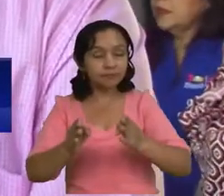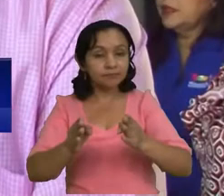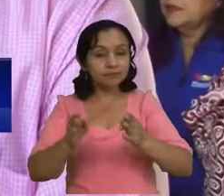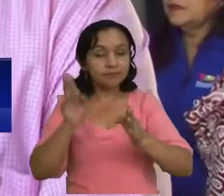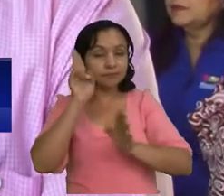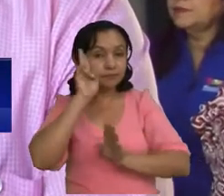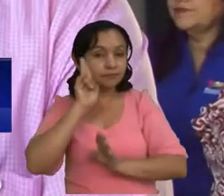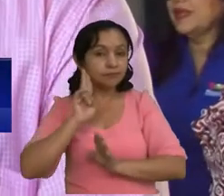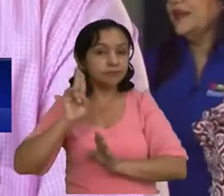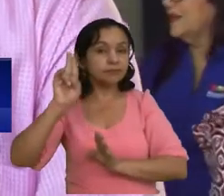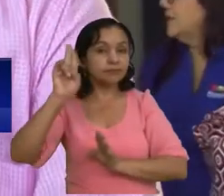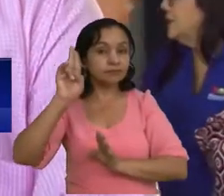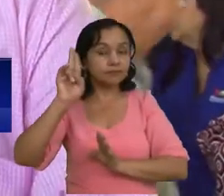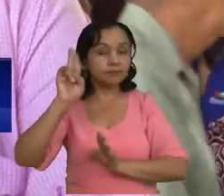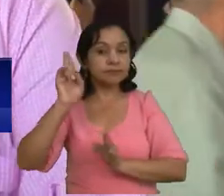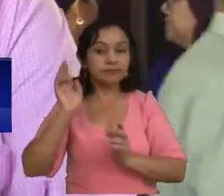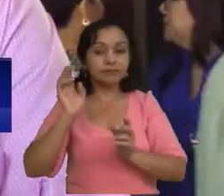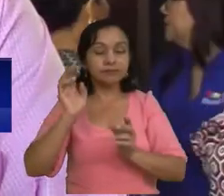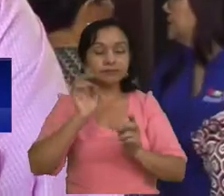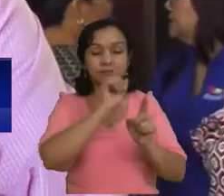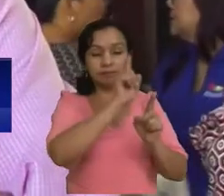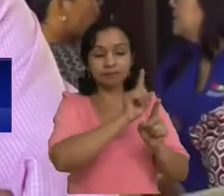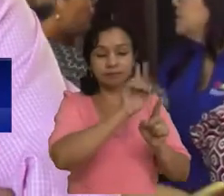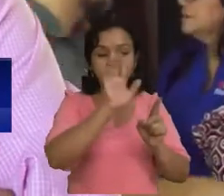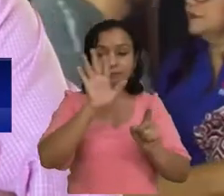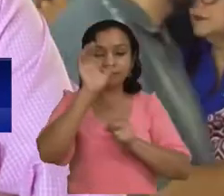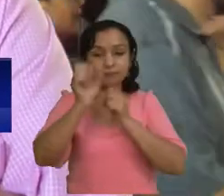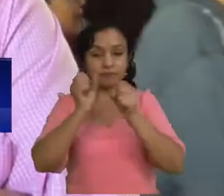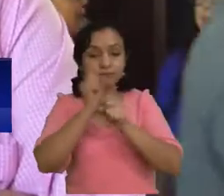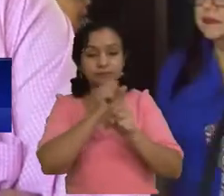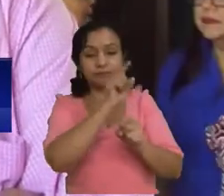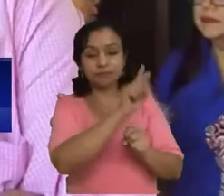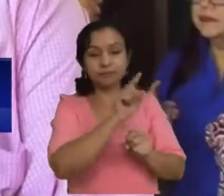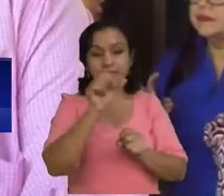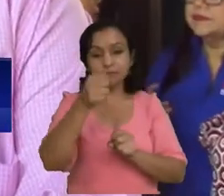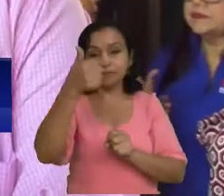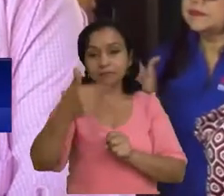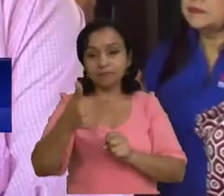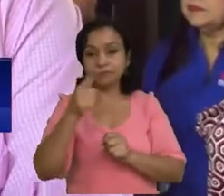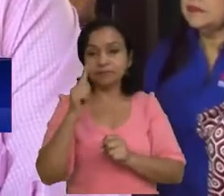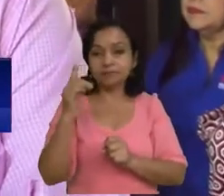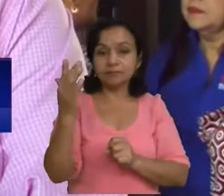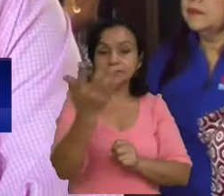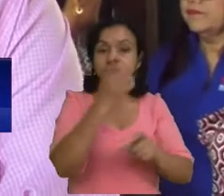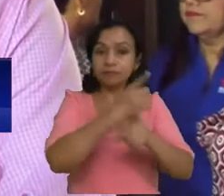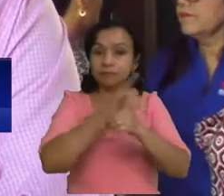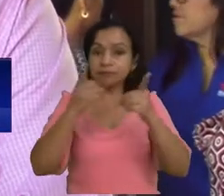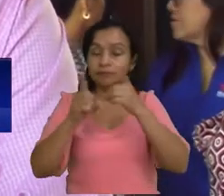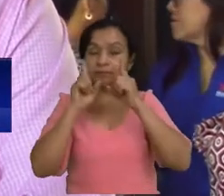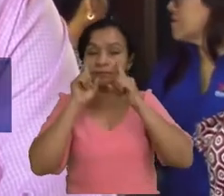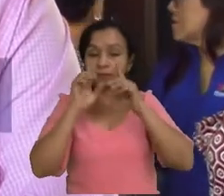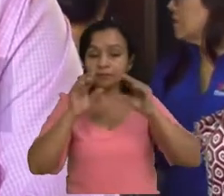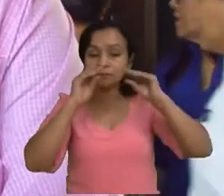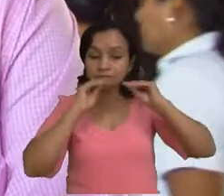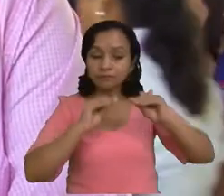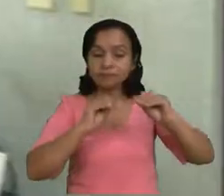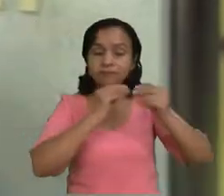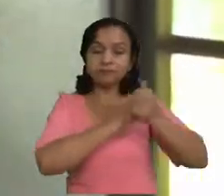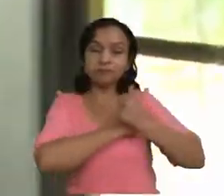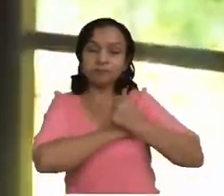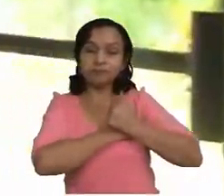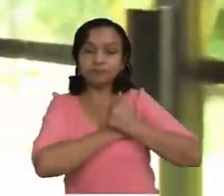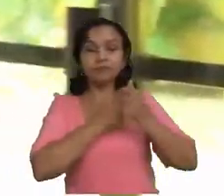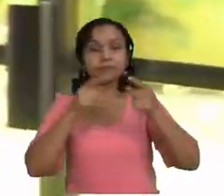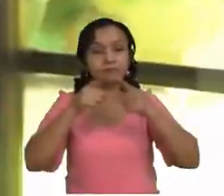superior, educación secundaria, educación primaria, todos deben de abocarnos en el conocimiento y en el amor al patrimonio.